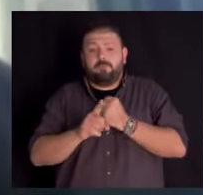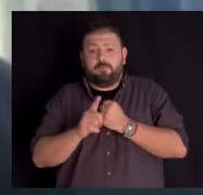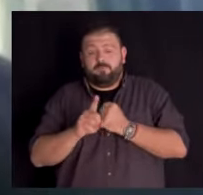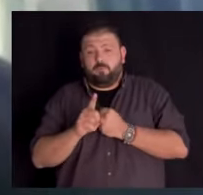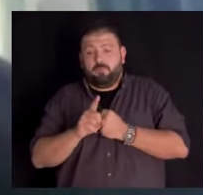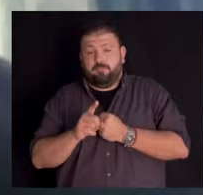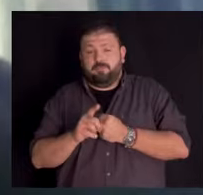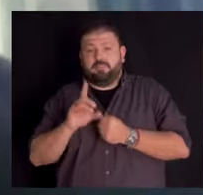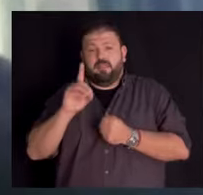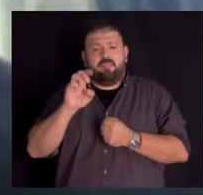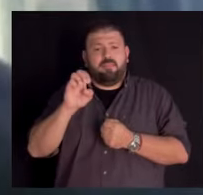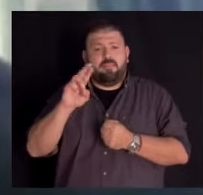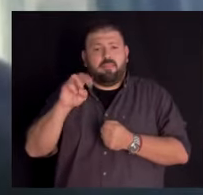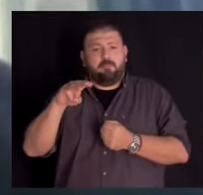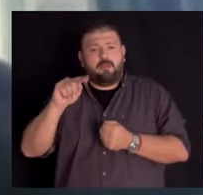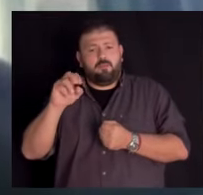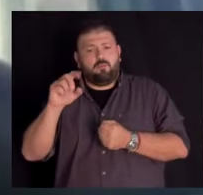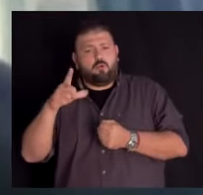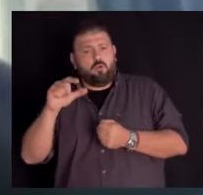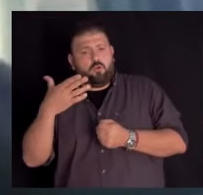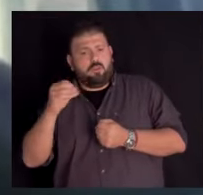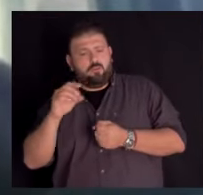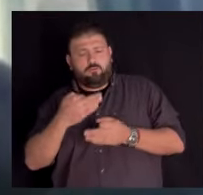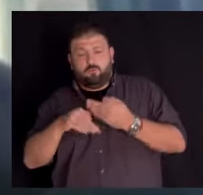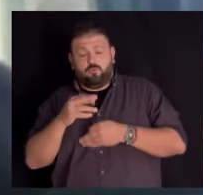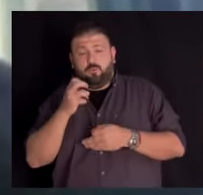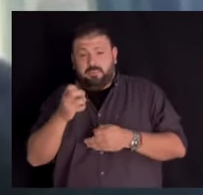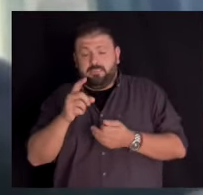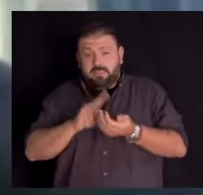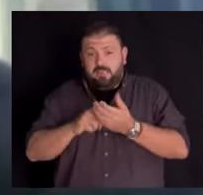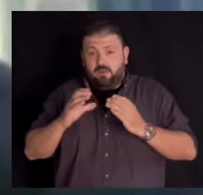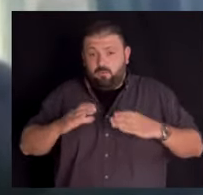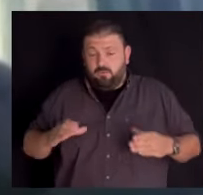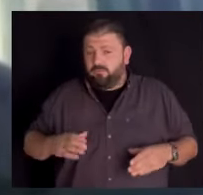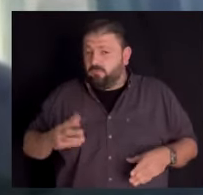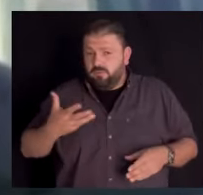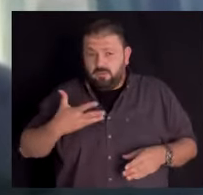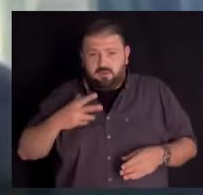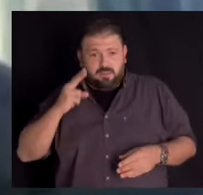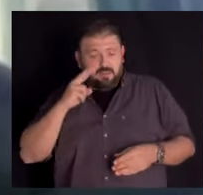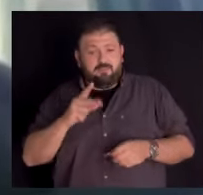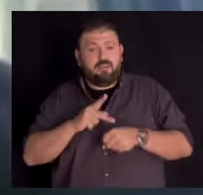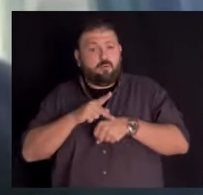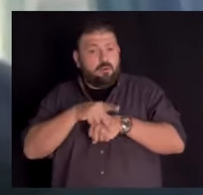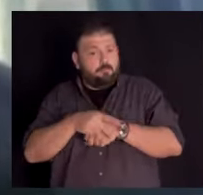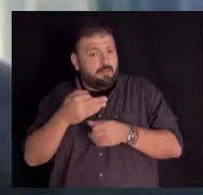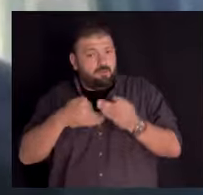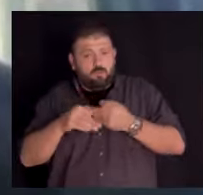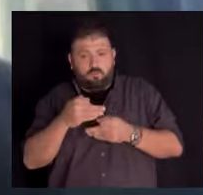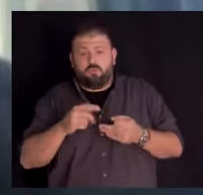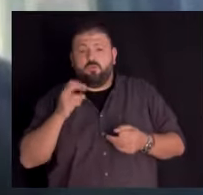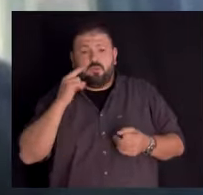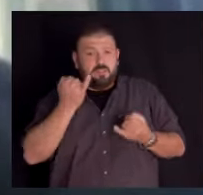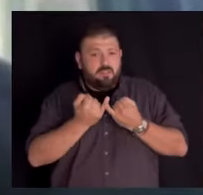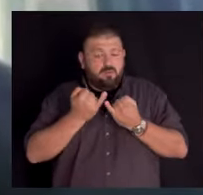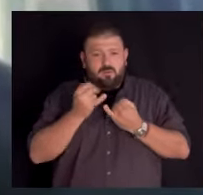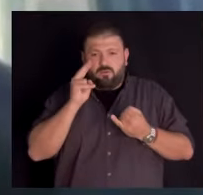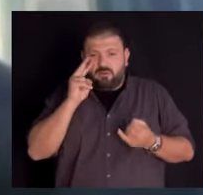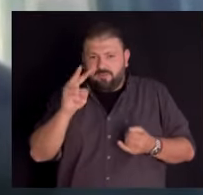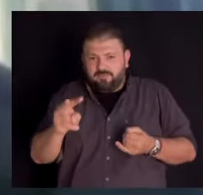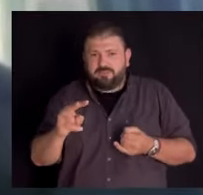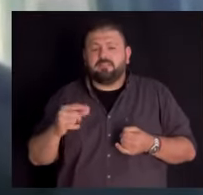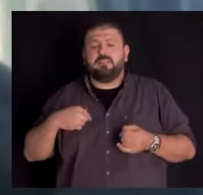dermatológicos, porque el sistema nervioso tiene que ver con todo, inclusive con la piel, ¿sí? Con la vista. A mí me ha tocado